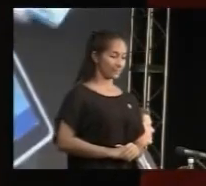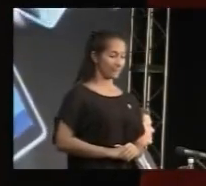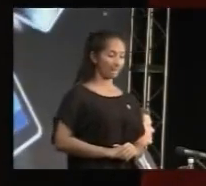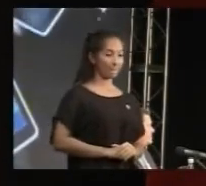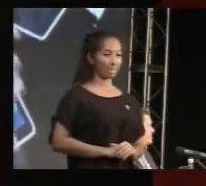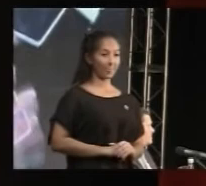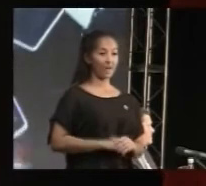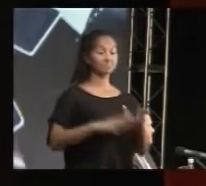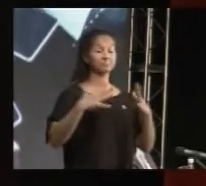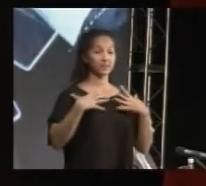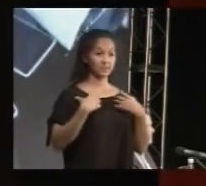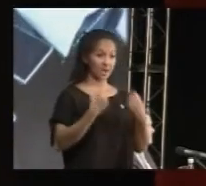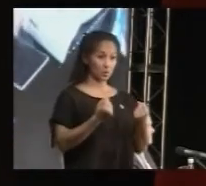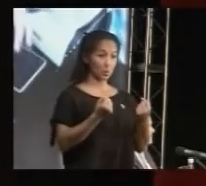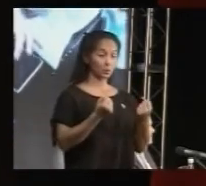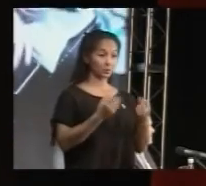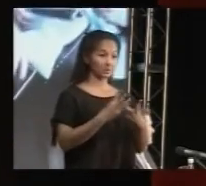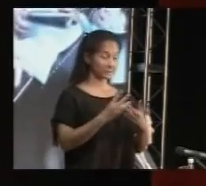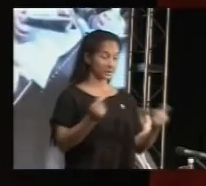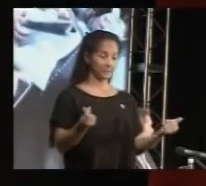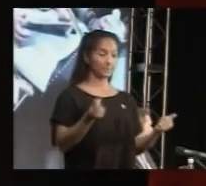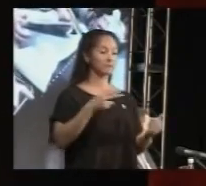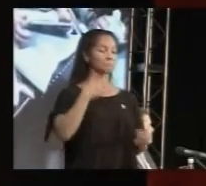En materia de salud, finalizando, quiero